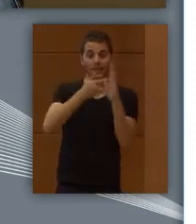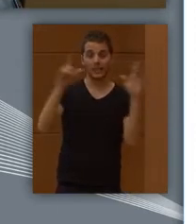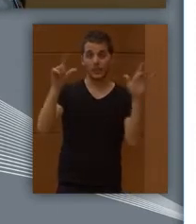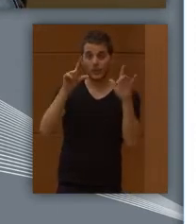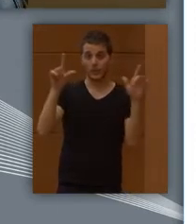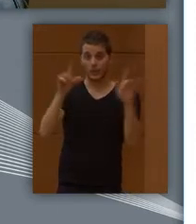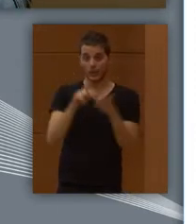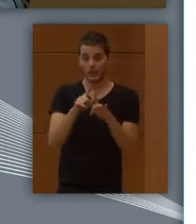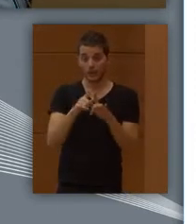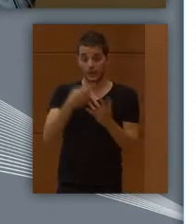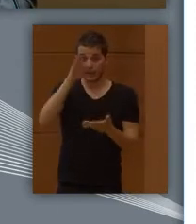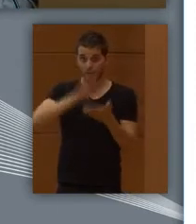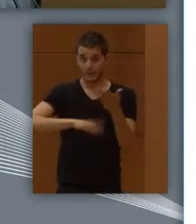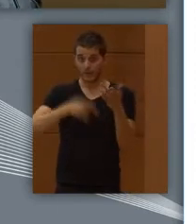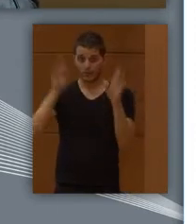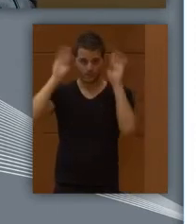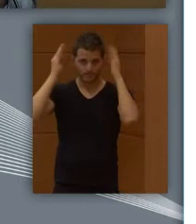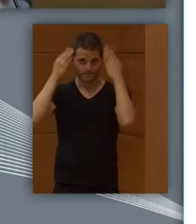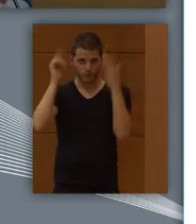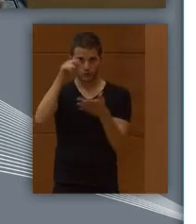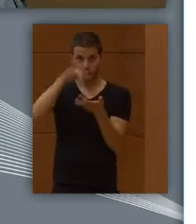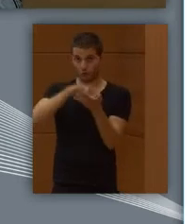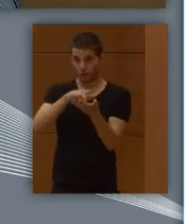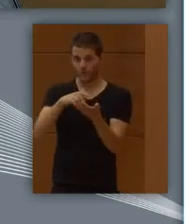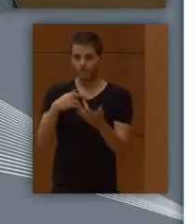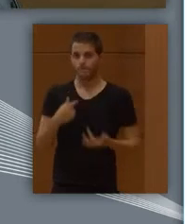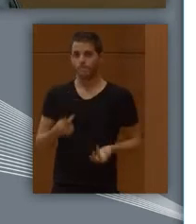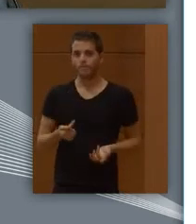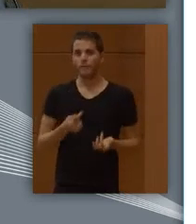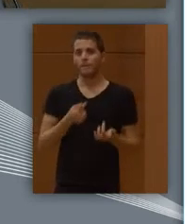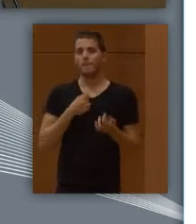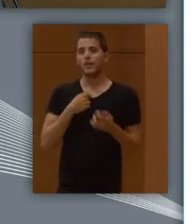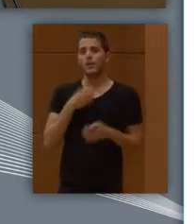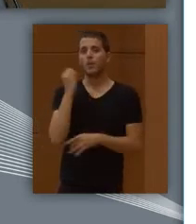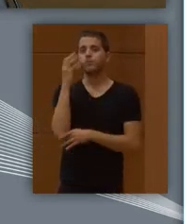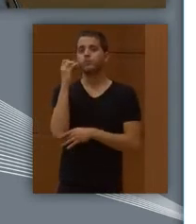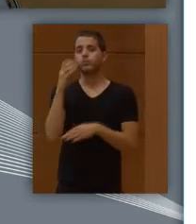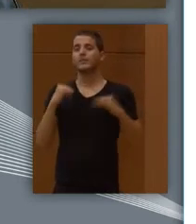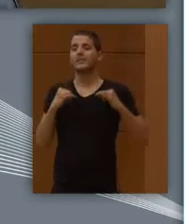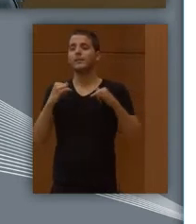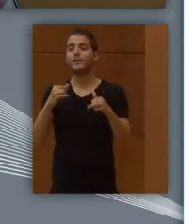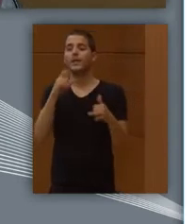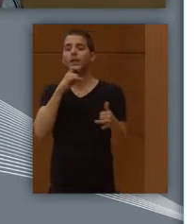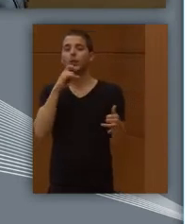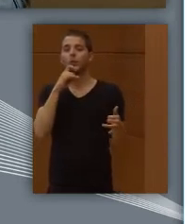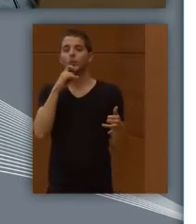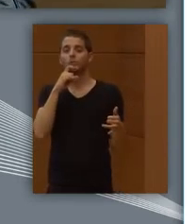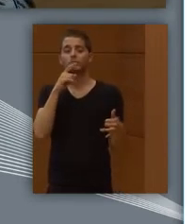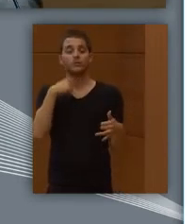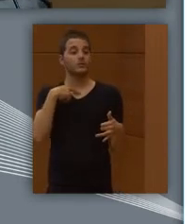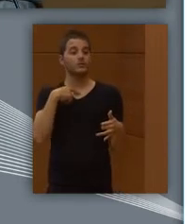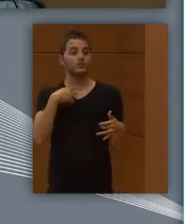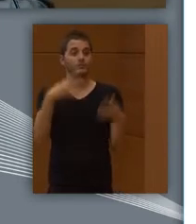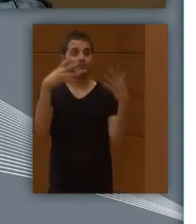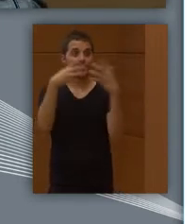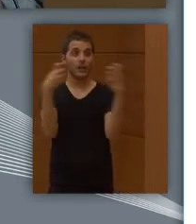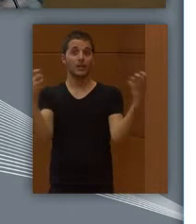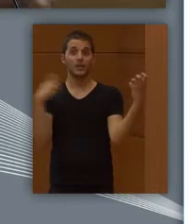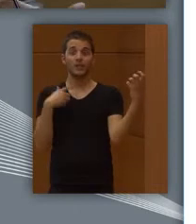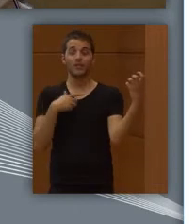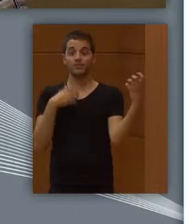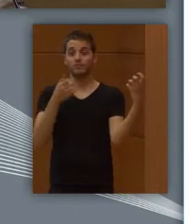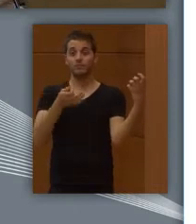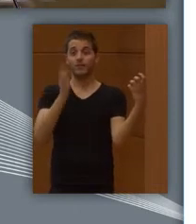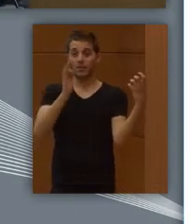Telecomunicaciones en Barcelona, y me atreví a empezar mi intervención planteando pues esta afirmación que aquí voy a sostener también